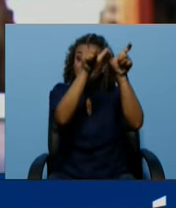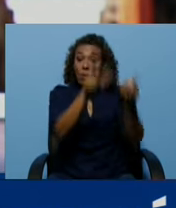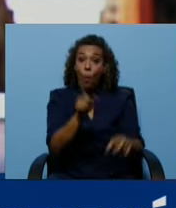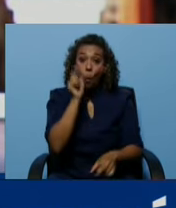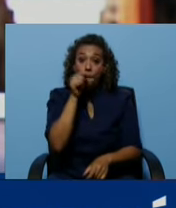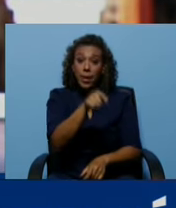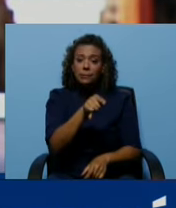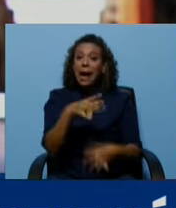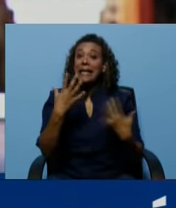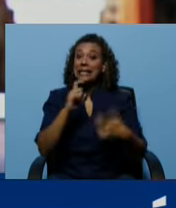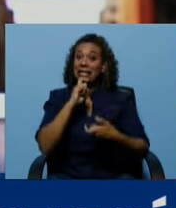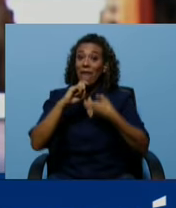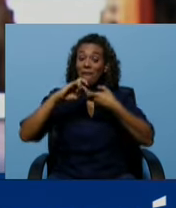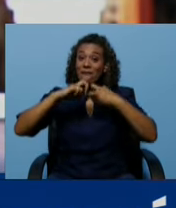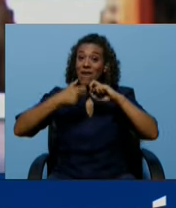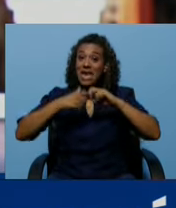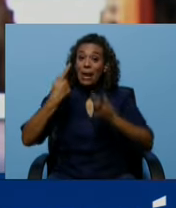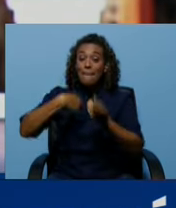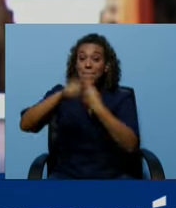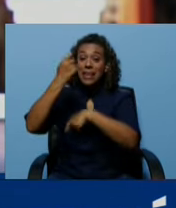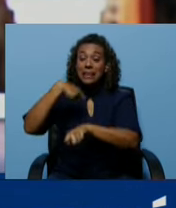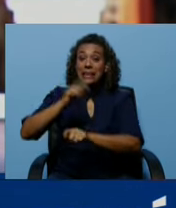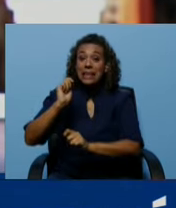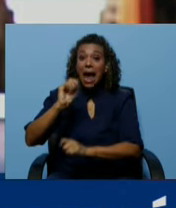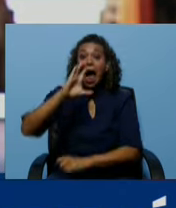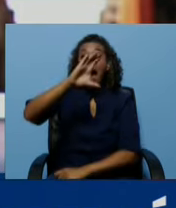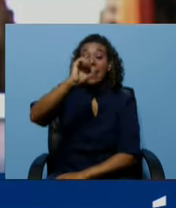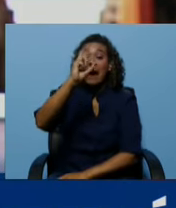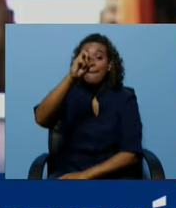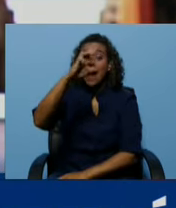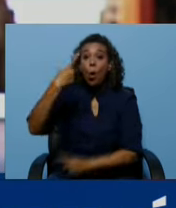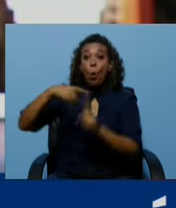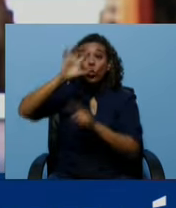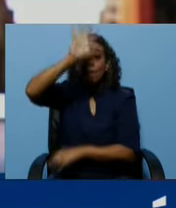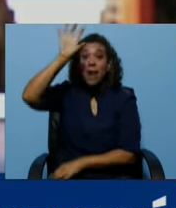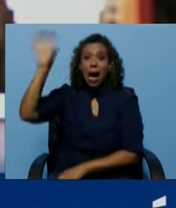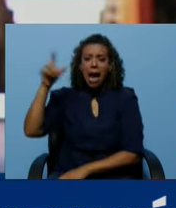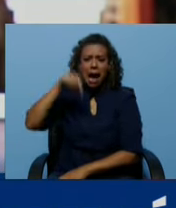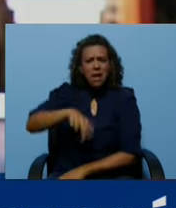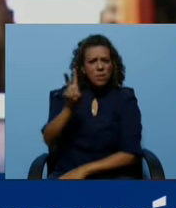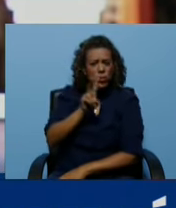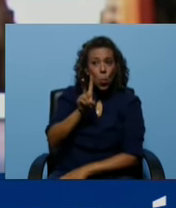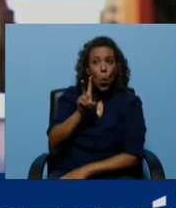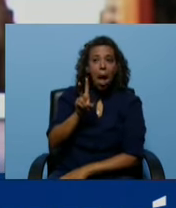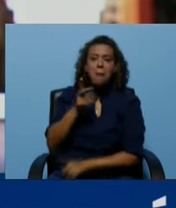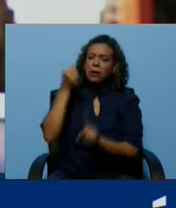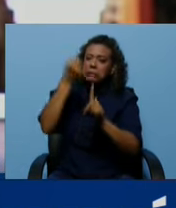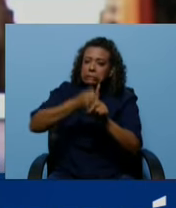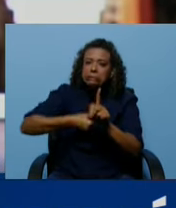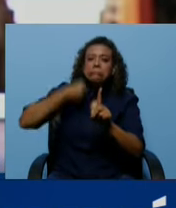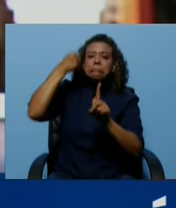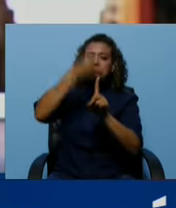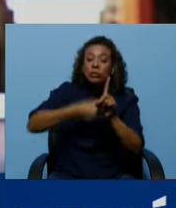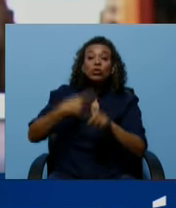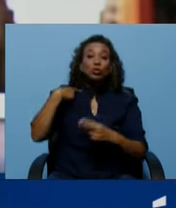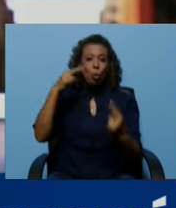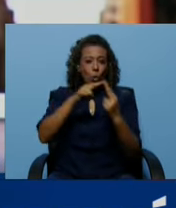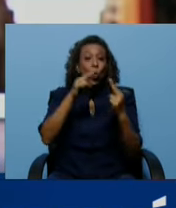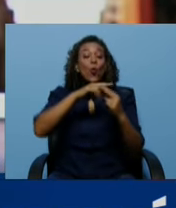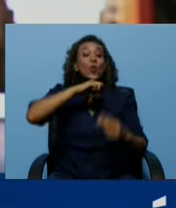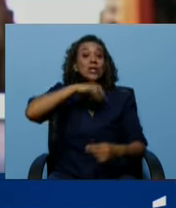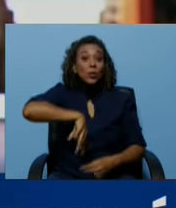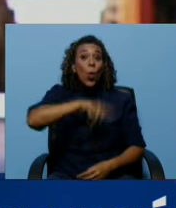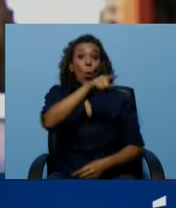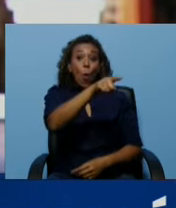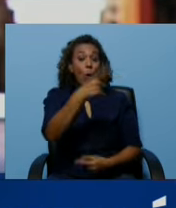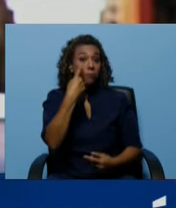Hay que ver lo difícil que era pensar exportar camarones, ¿ah? Loyo. Y se empeñó. Yo conozco